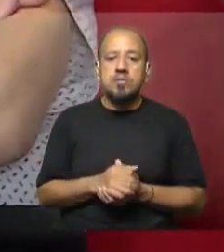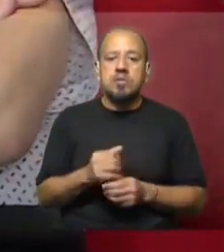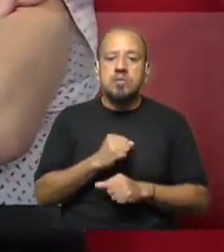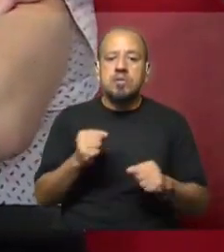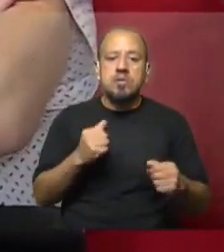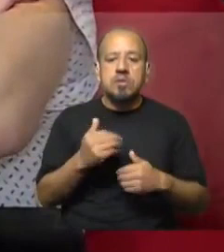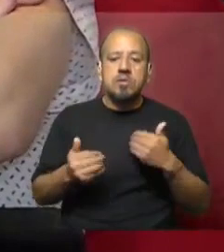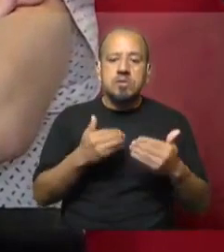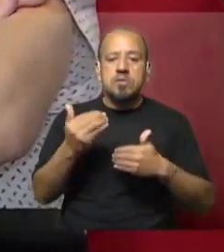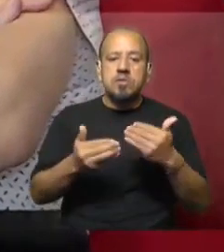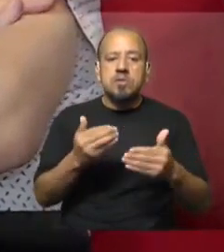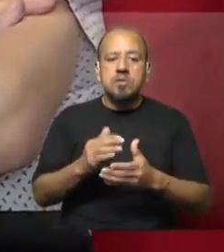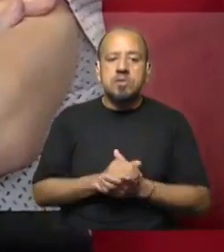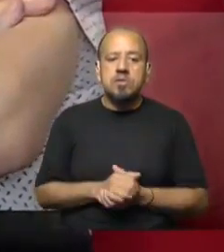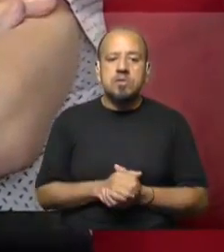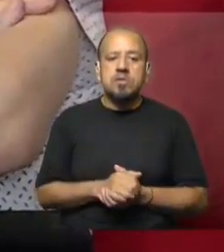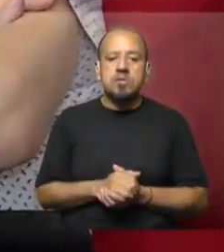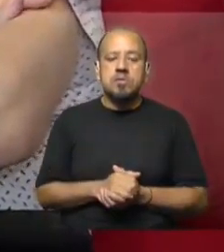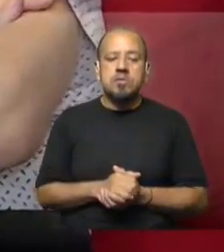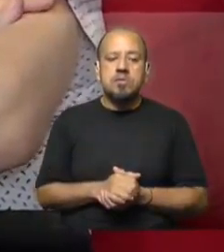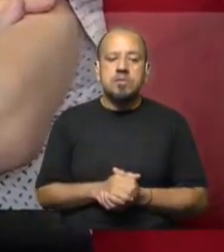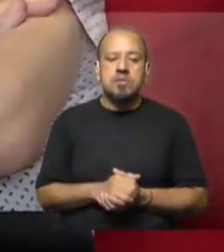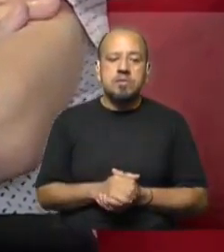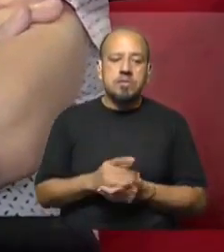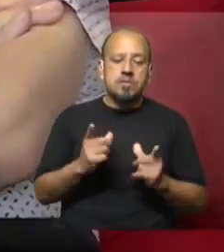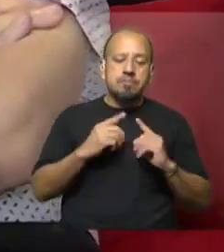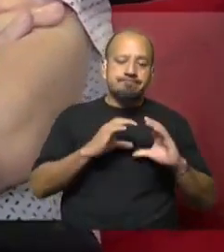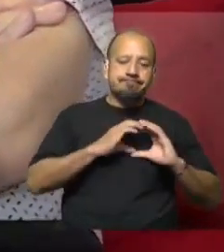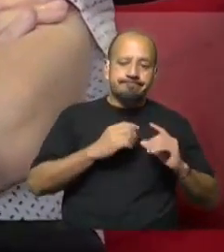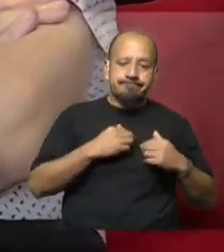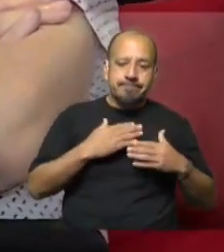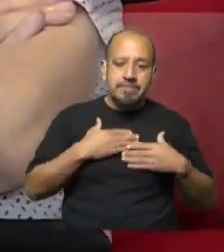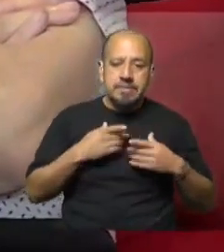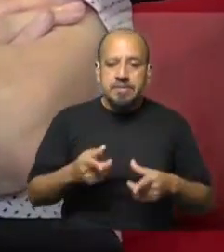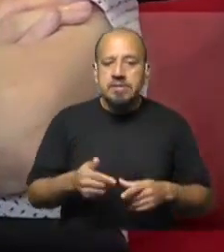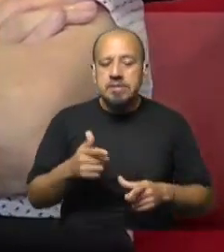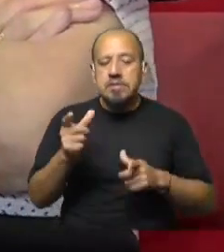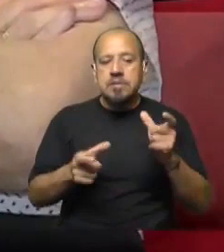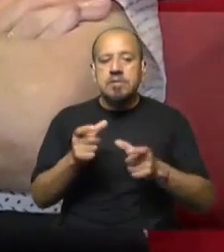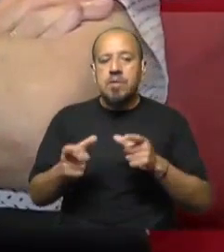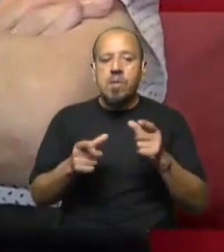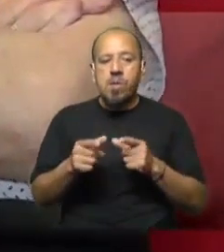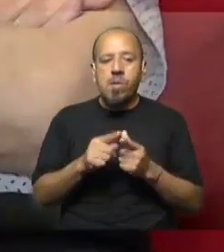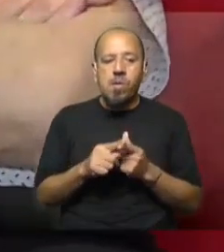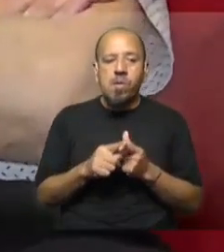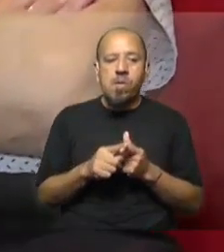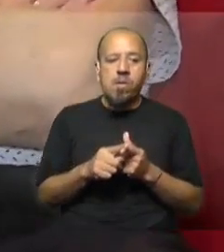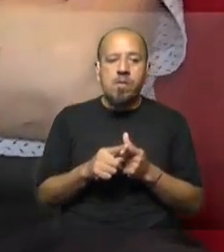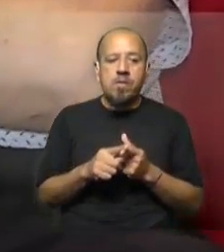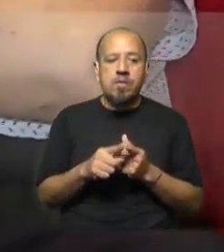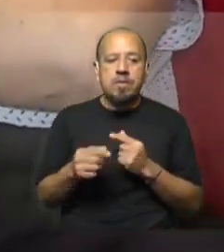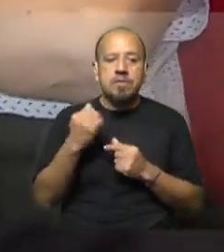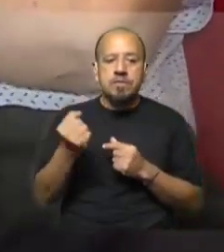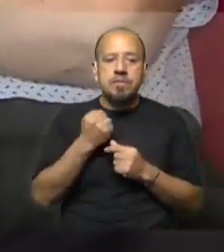adelante. Bueno, yo espero de corazón que la gente ahí del otro lado escuche sus palabras, que son